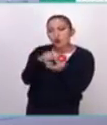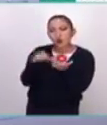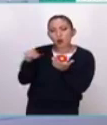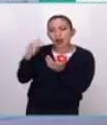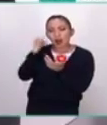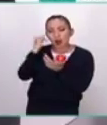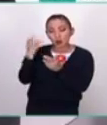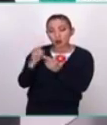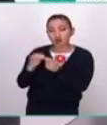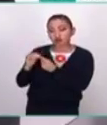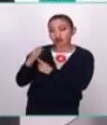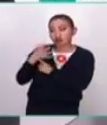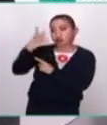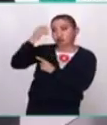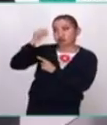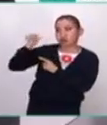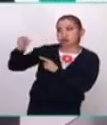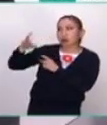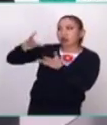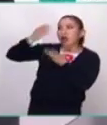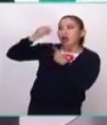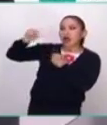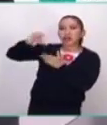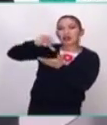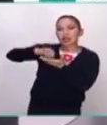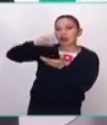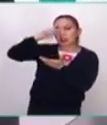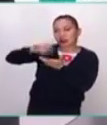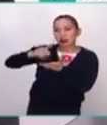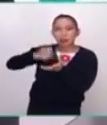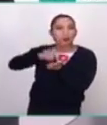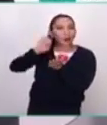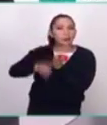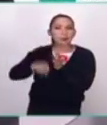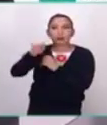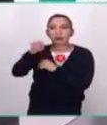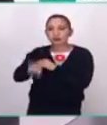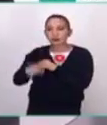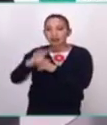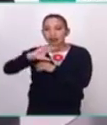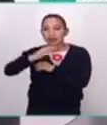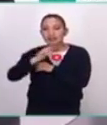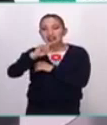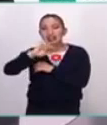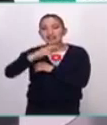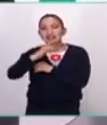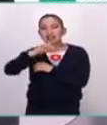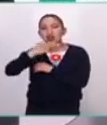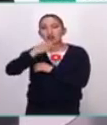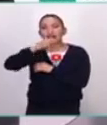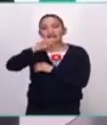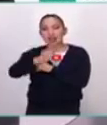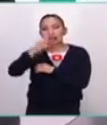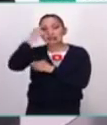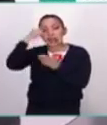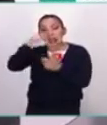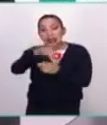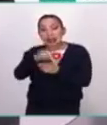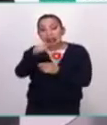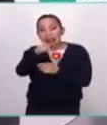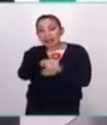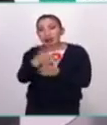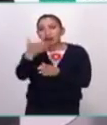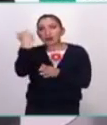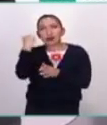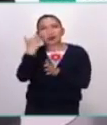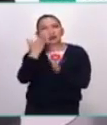una fuerte influencia del centro de México. Por ejemplo, Chalchihuites se puede considerar que desde